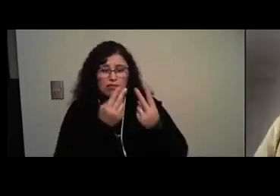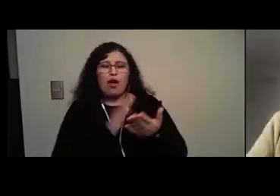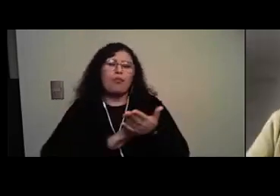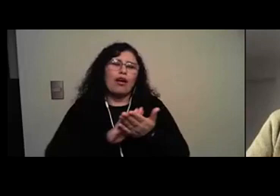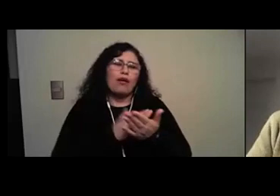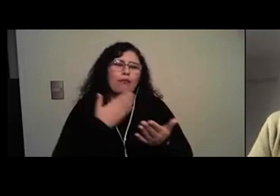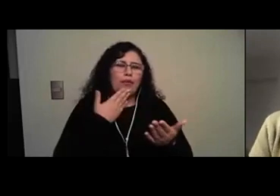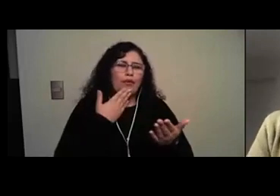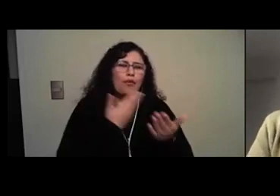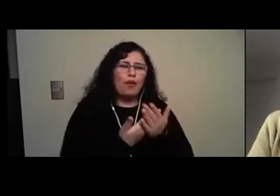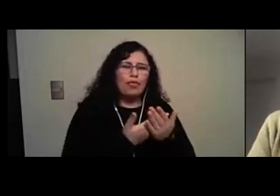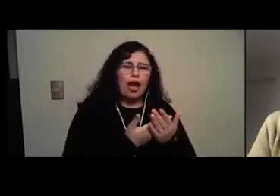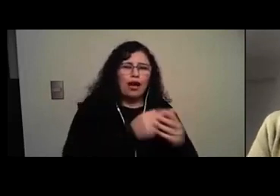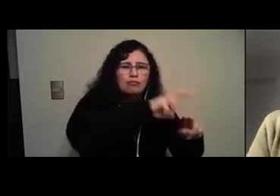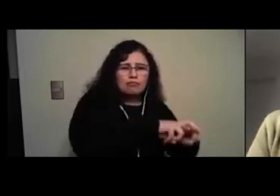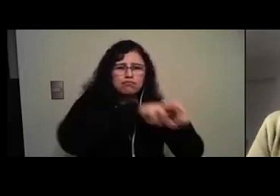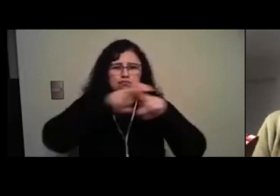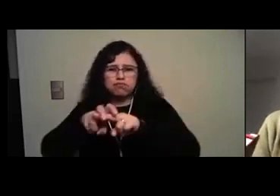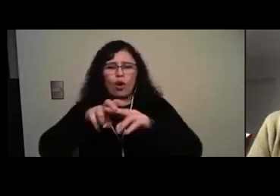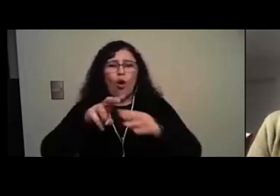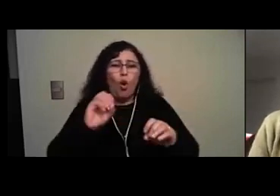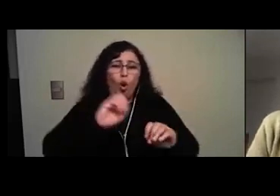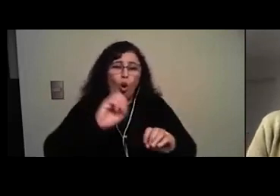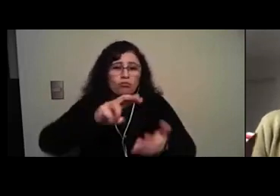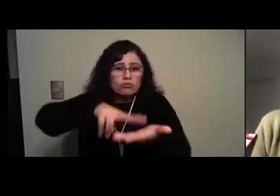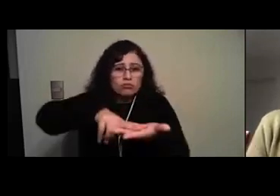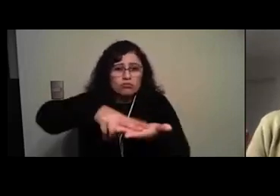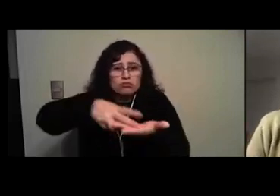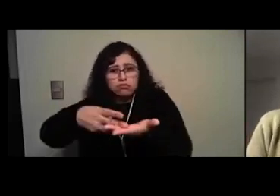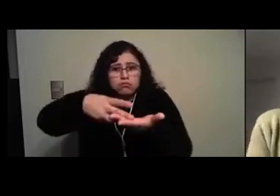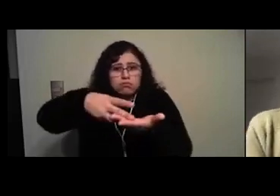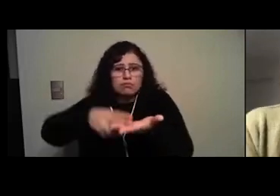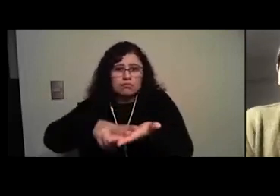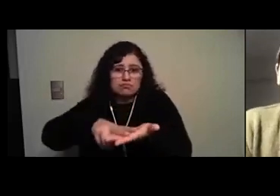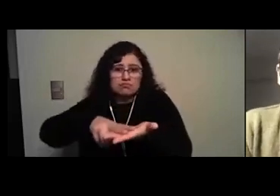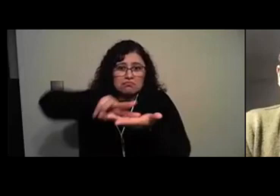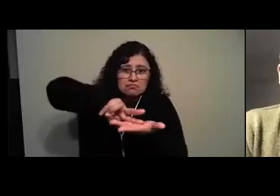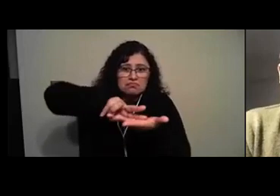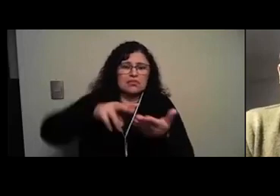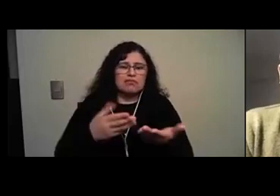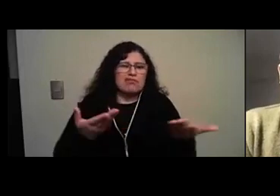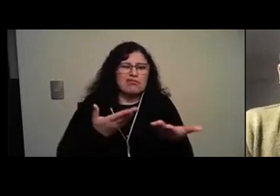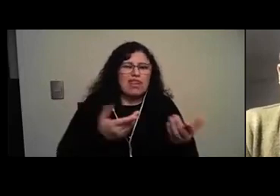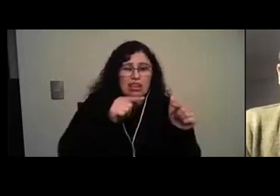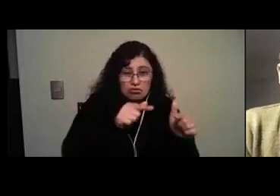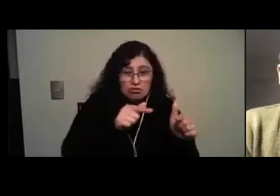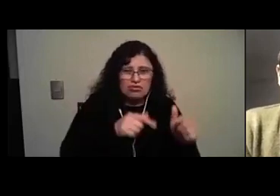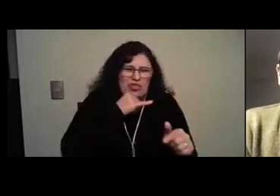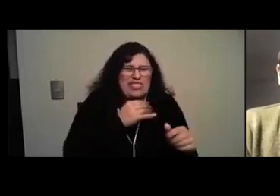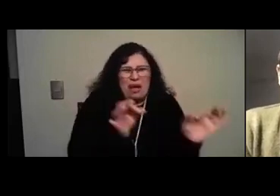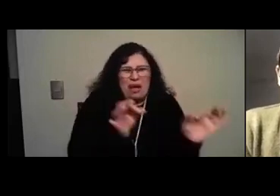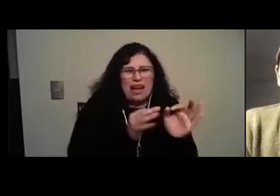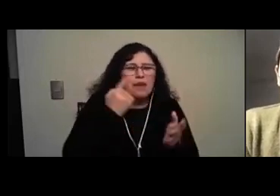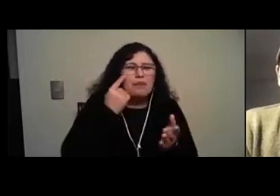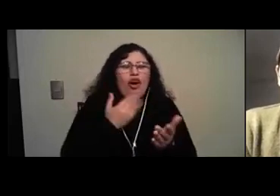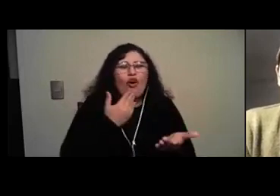cuando mueven a la persona o la lateralizan, la parte de cómo Ay, no sé cómo explicarlo. Como cuando